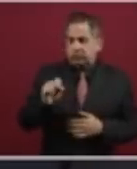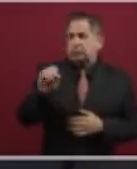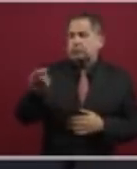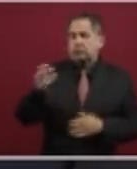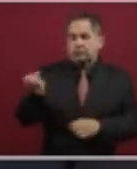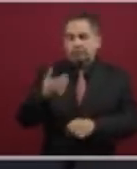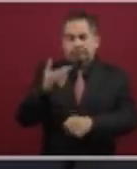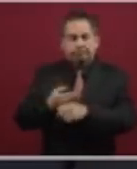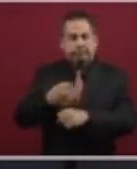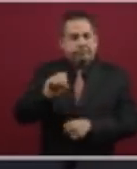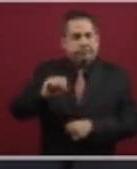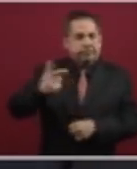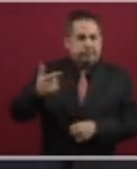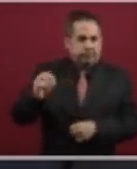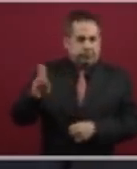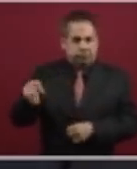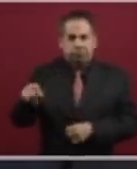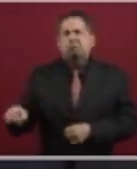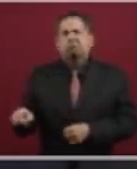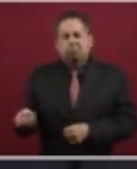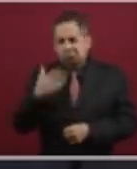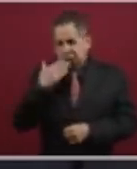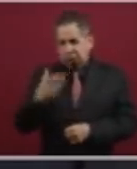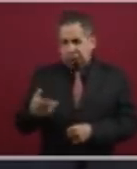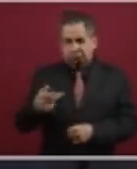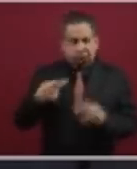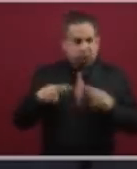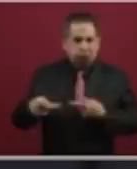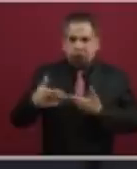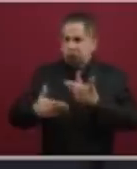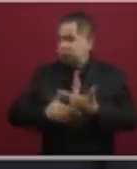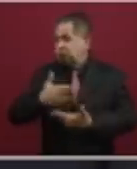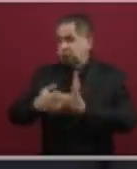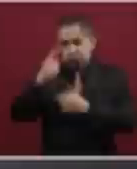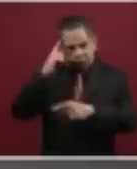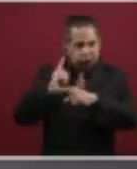de Gobernación. Es un hombre progresista,